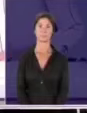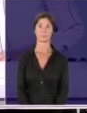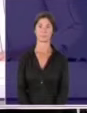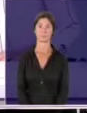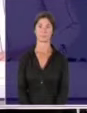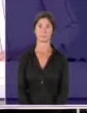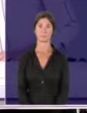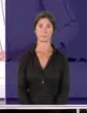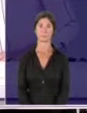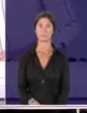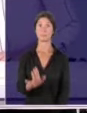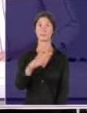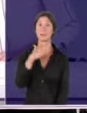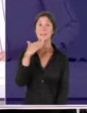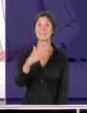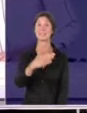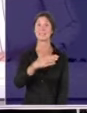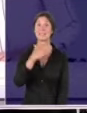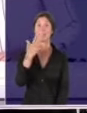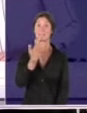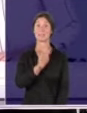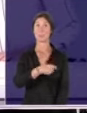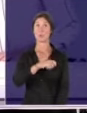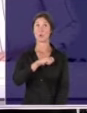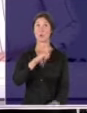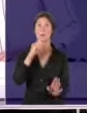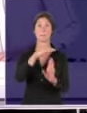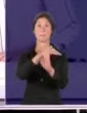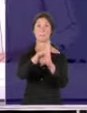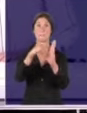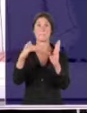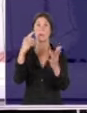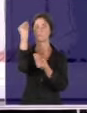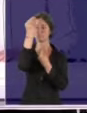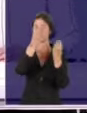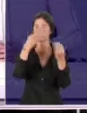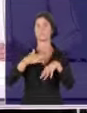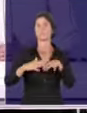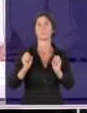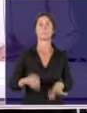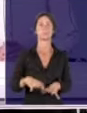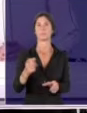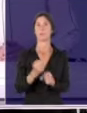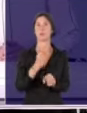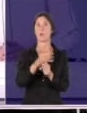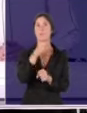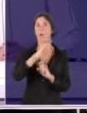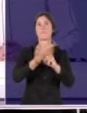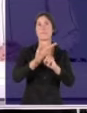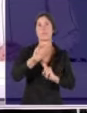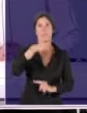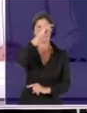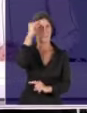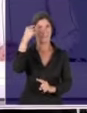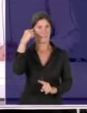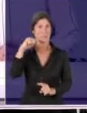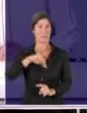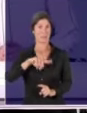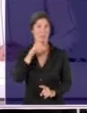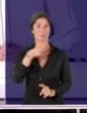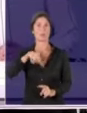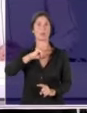De los españoles se ha planteado en algún momento dejar el trabajo por una cuestión de salud mental. Y eso que nos hemos acostumbrado a aceptar el estrés, la ansiedad,